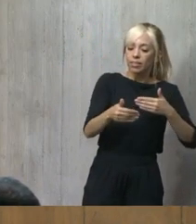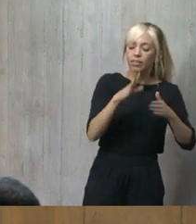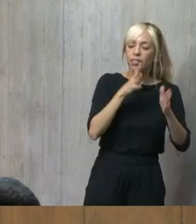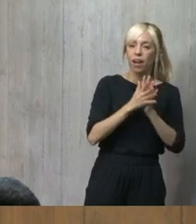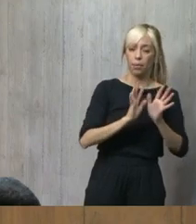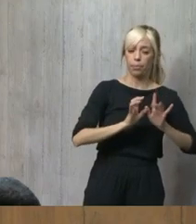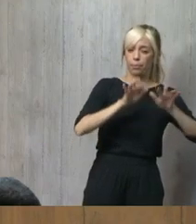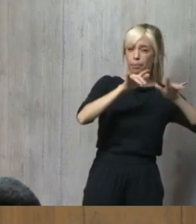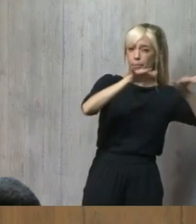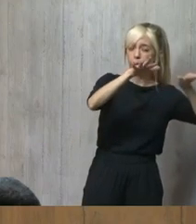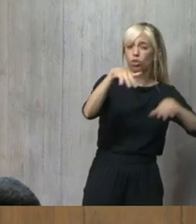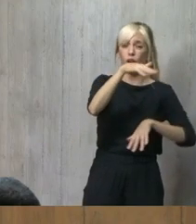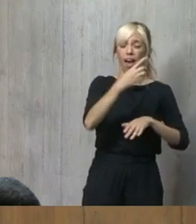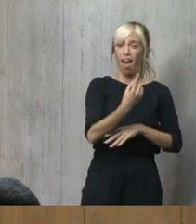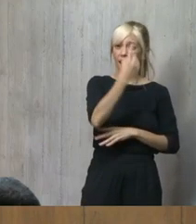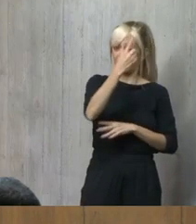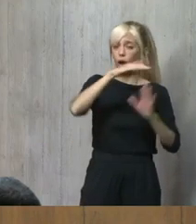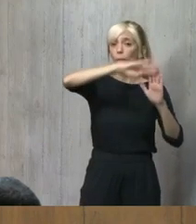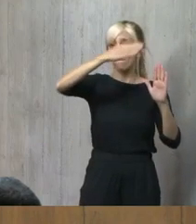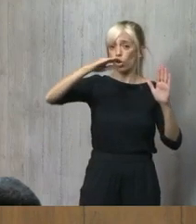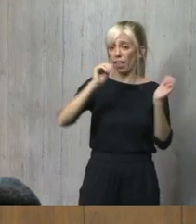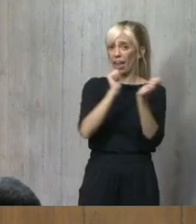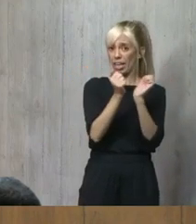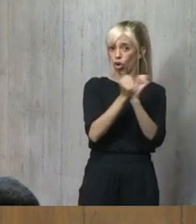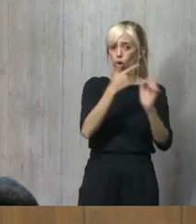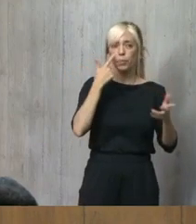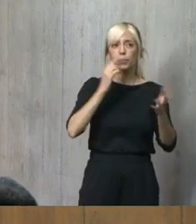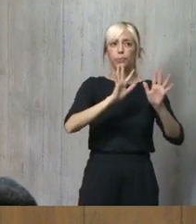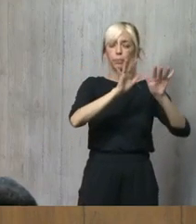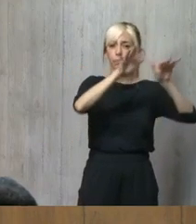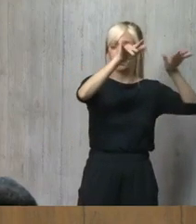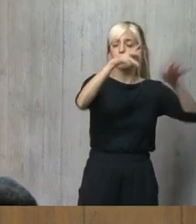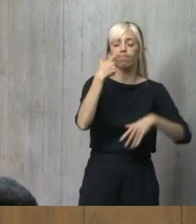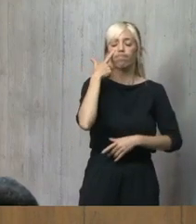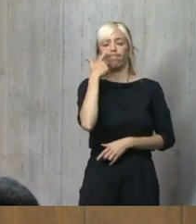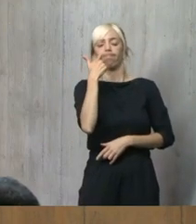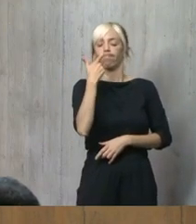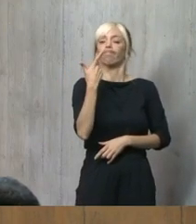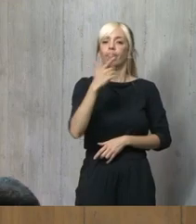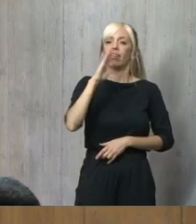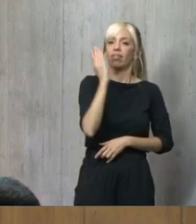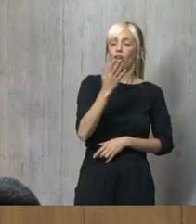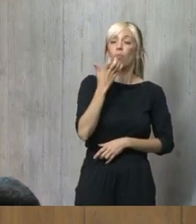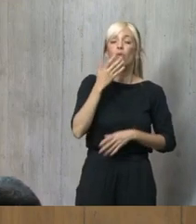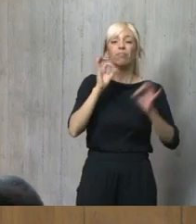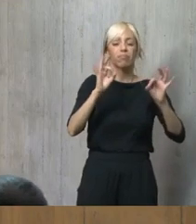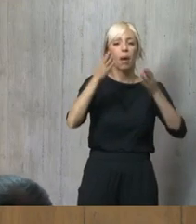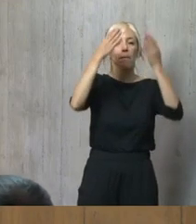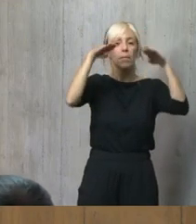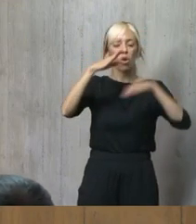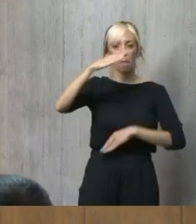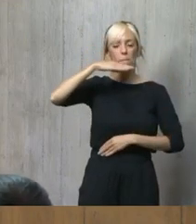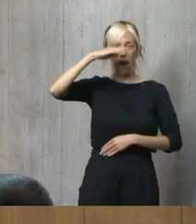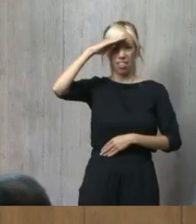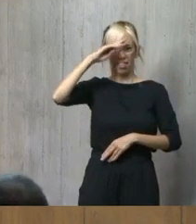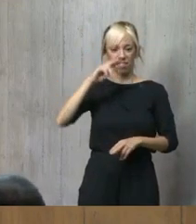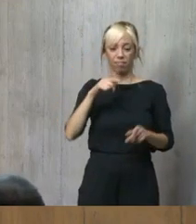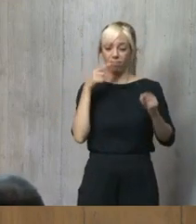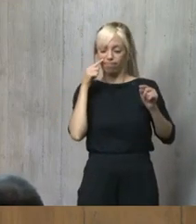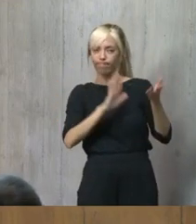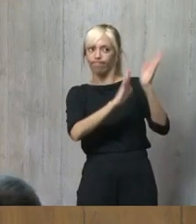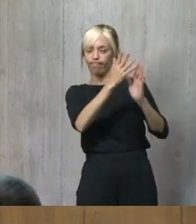en la parte alta del monte de Arico, hemos detectado daños importantes sobre los pinos padres. Esa valoración vamos